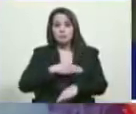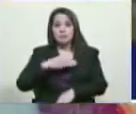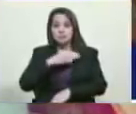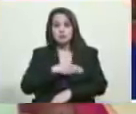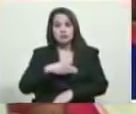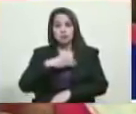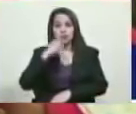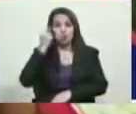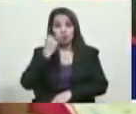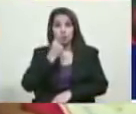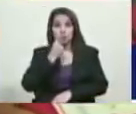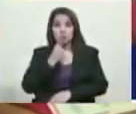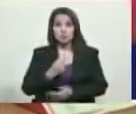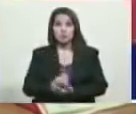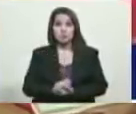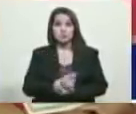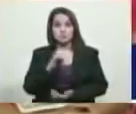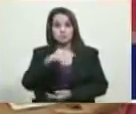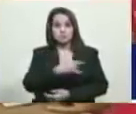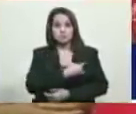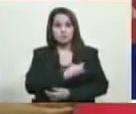Machín Capiquén.